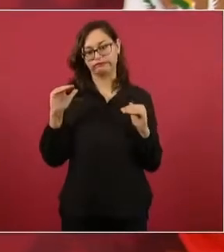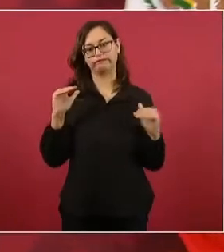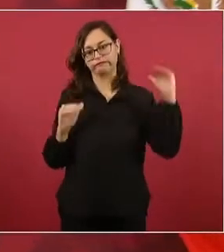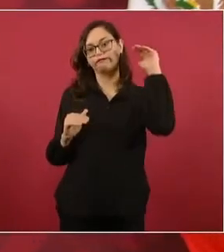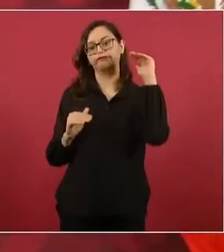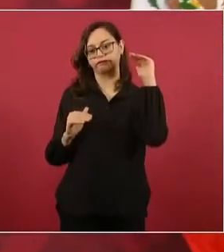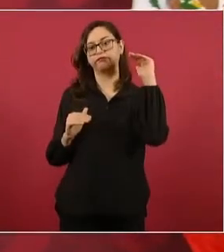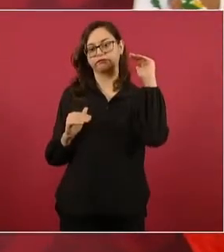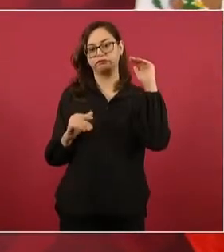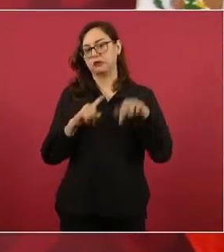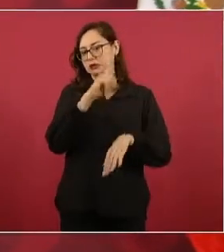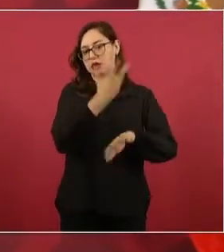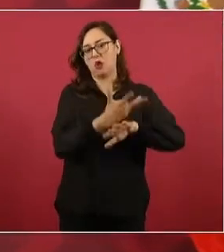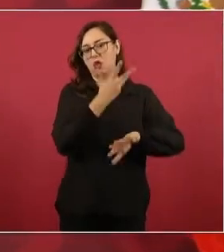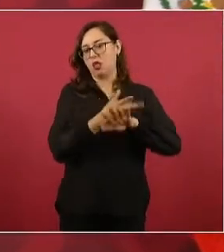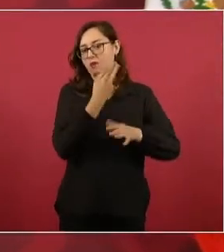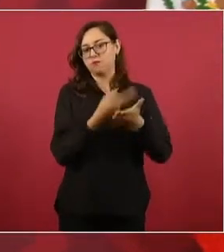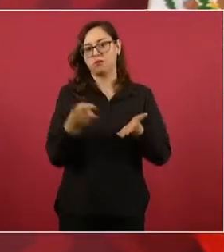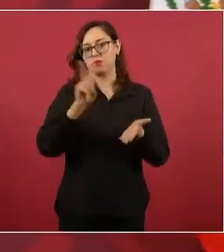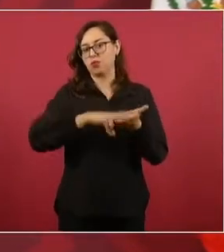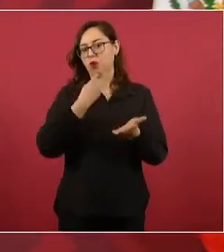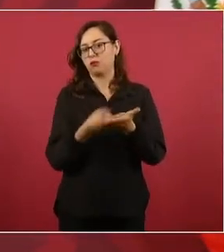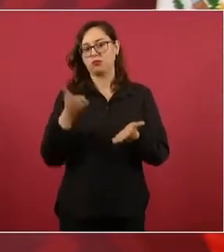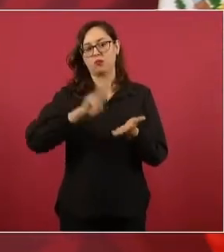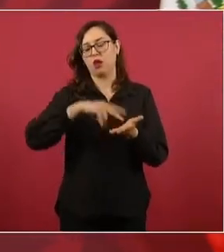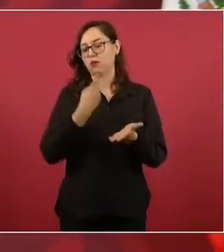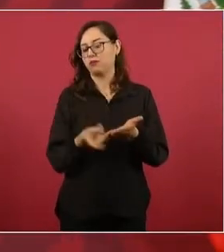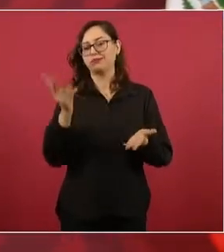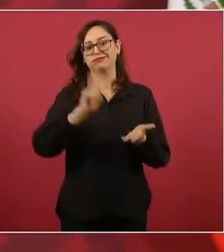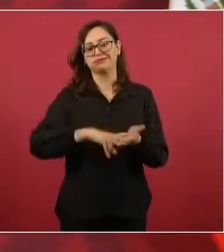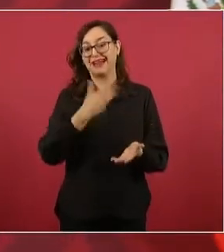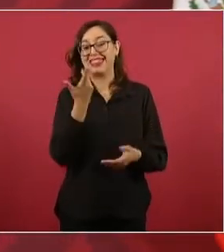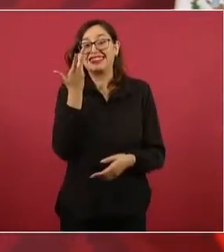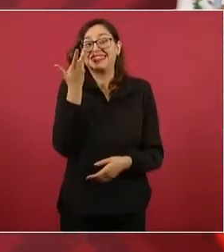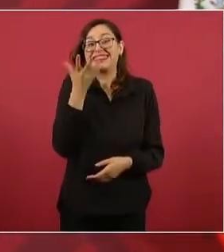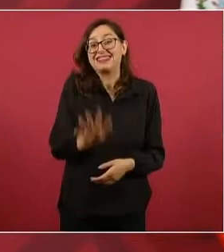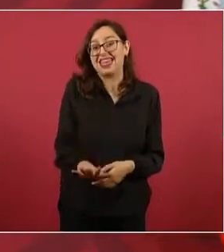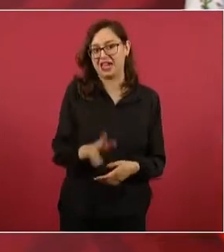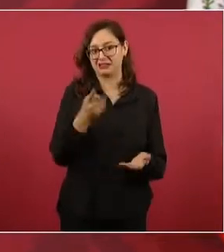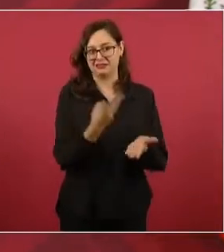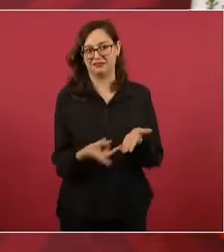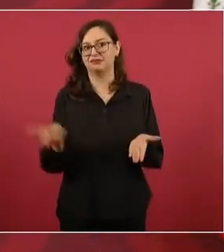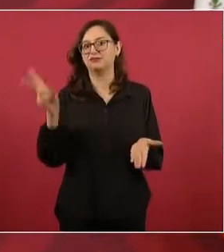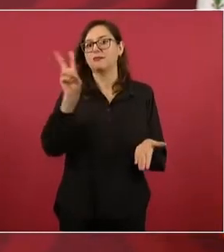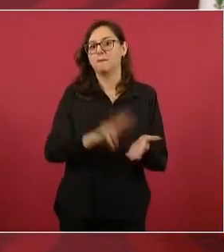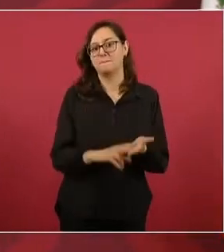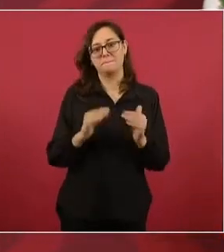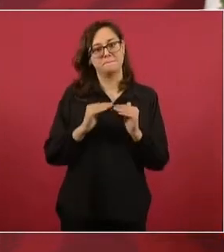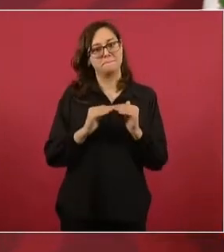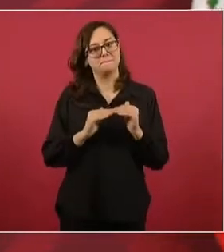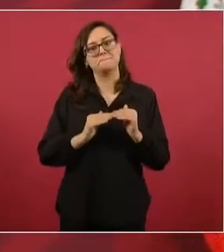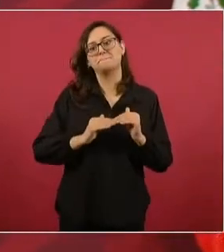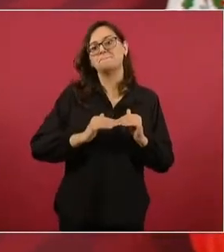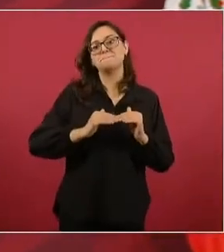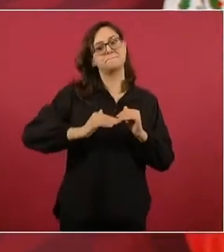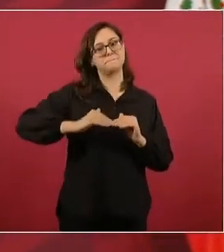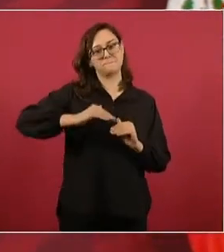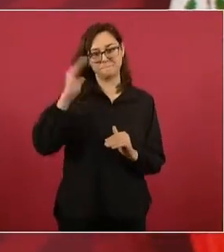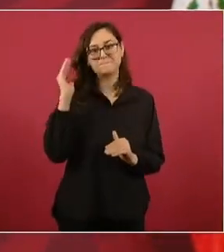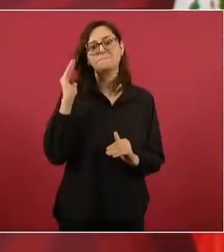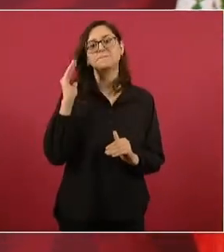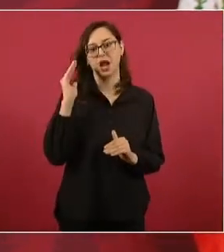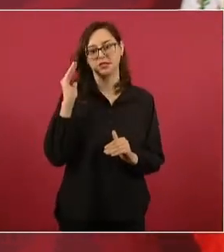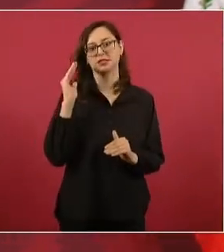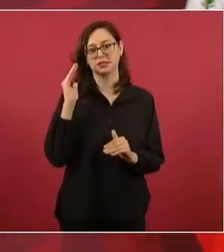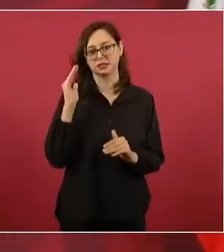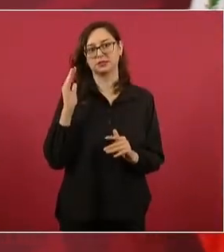en cuanto a salarios. Es decir, el salario en Estados Unidos puede ser 10 veces